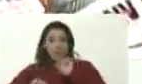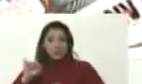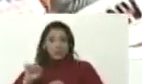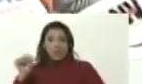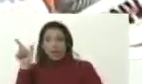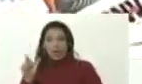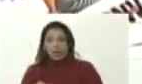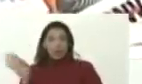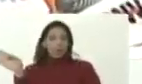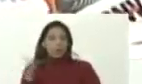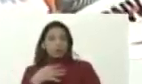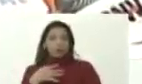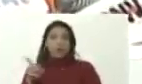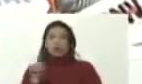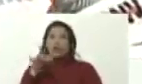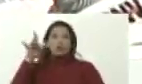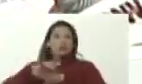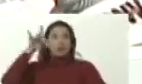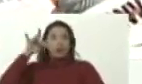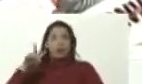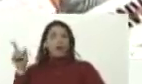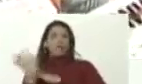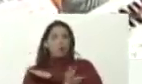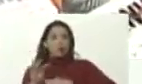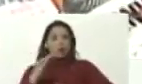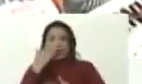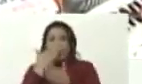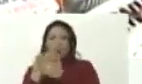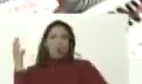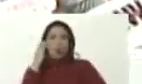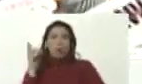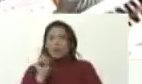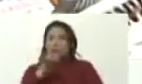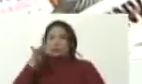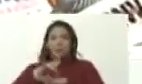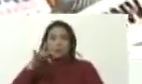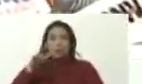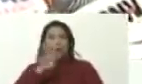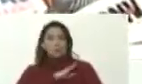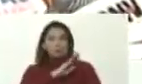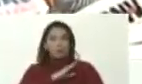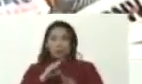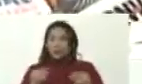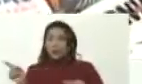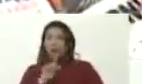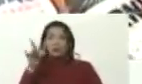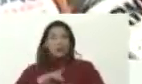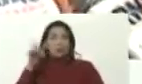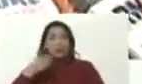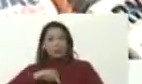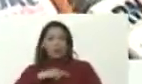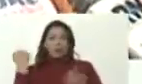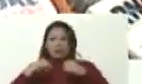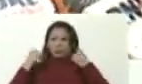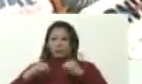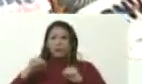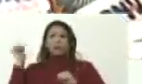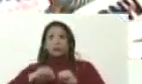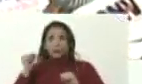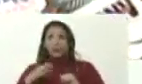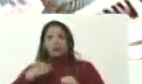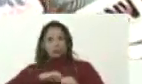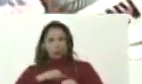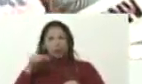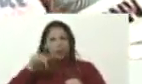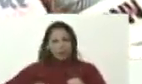Esequibo no se toca, la frontera con Colombia no se toca. Lo que sea territorio nuestro no se toca. ¿Qué nos están preparando una tenaza? Nosotros le tenemos aquí